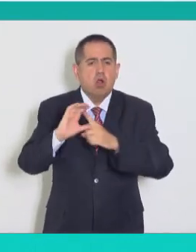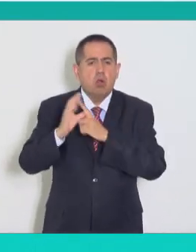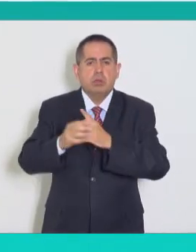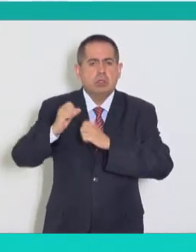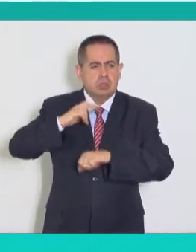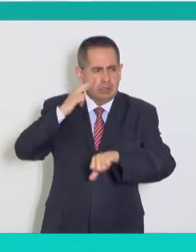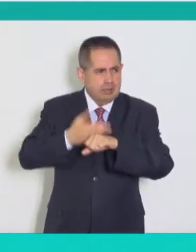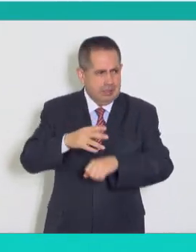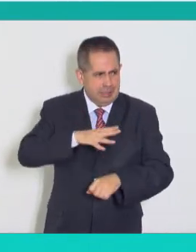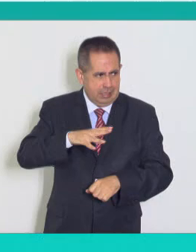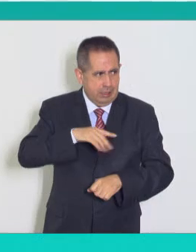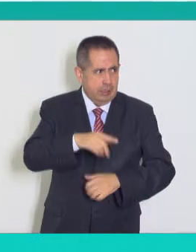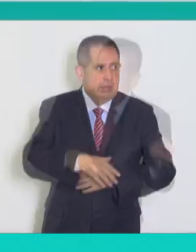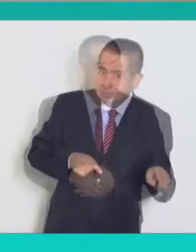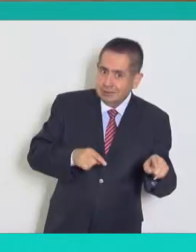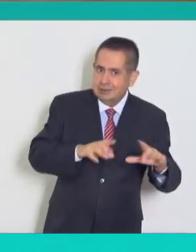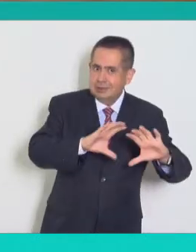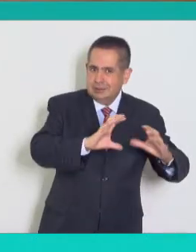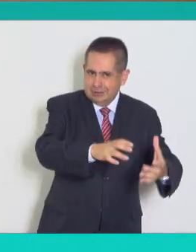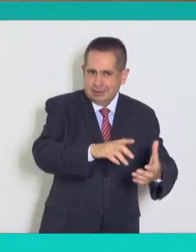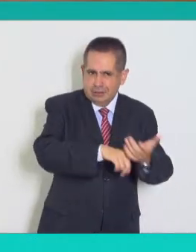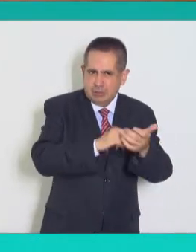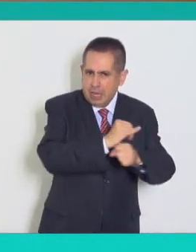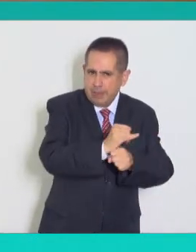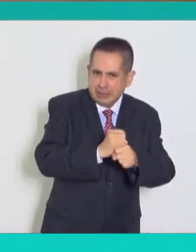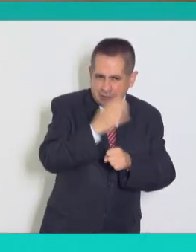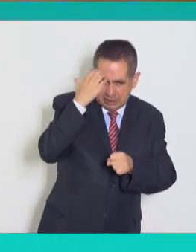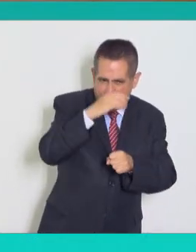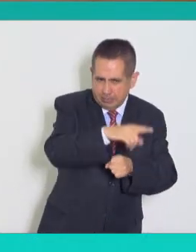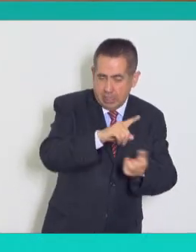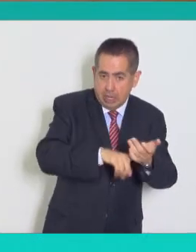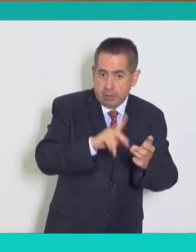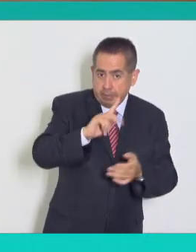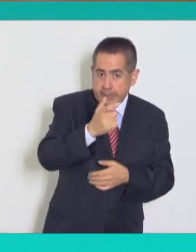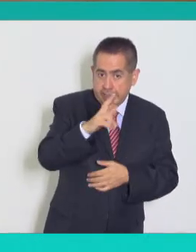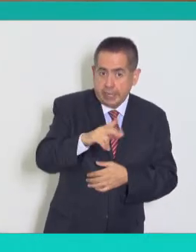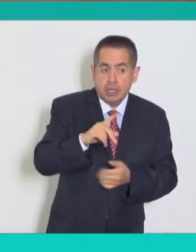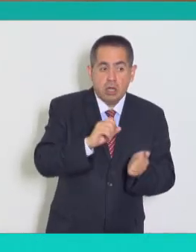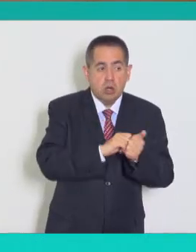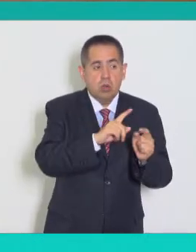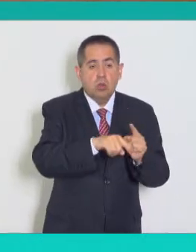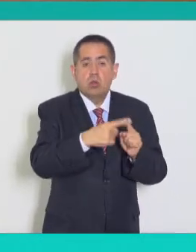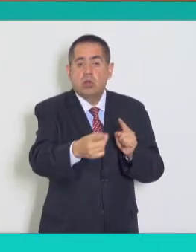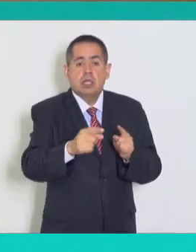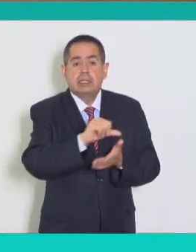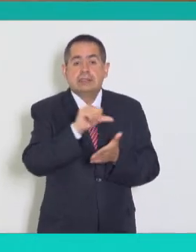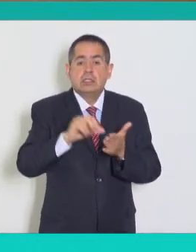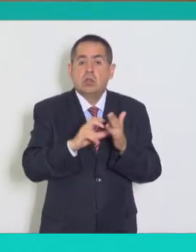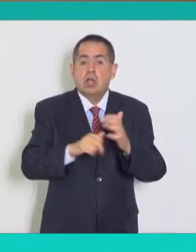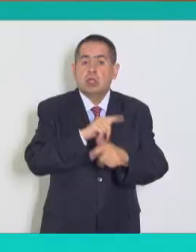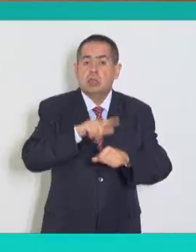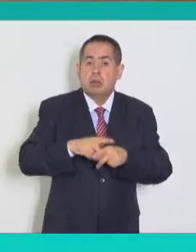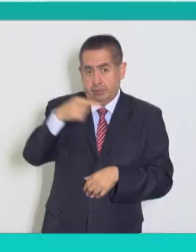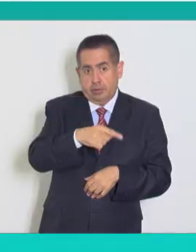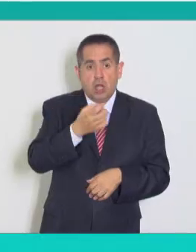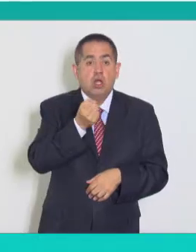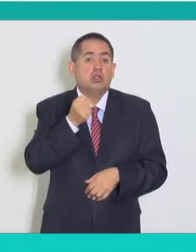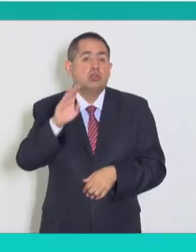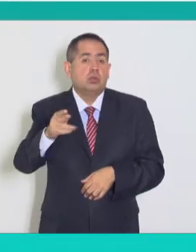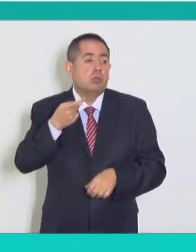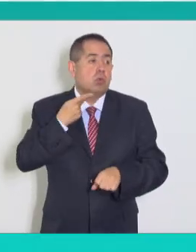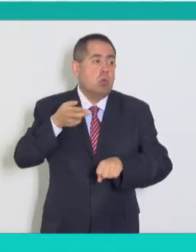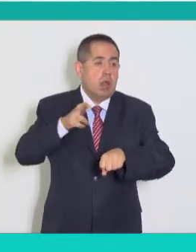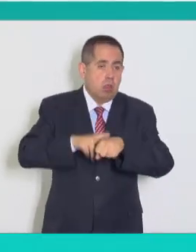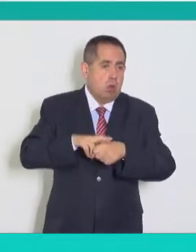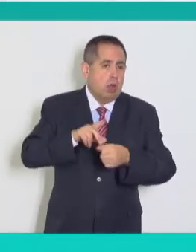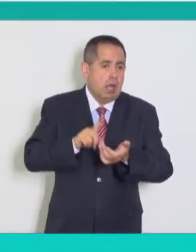cenapi hasta la citada base de datos en alegatos el sujeto obligado reiteró la incompetencia no obstante en el análisis